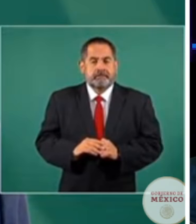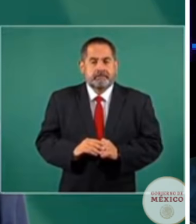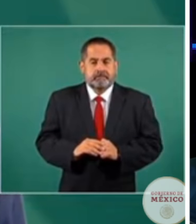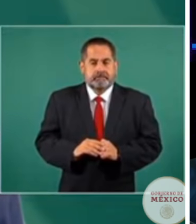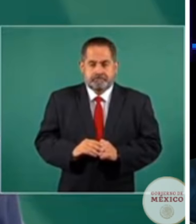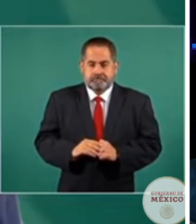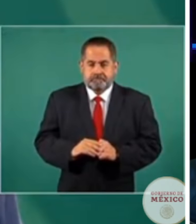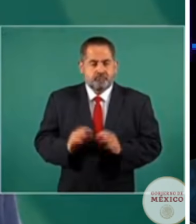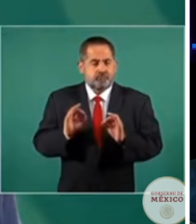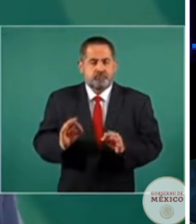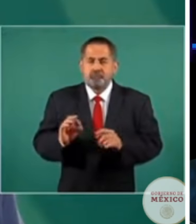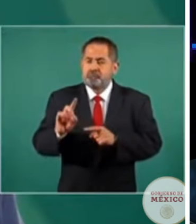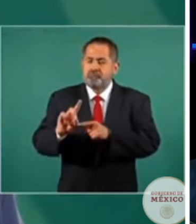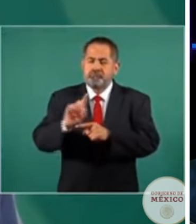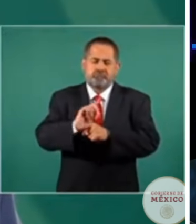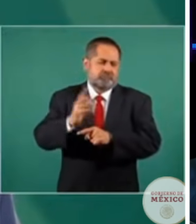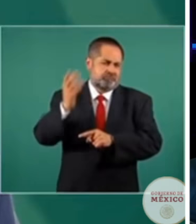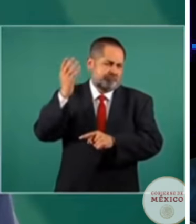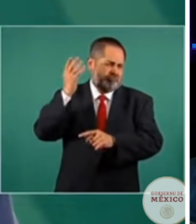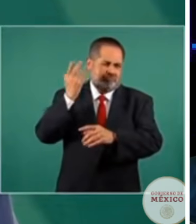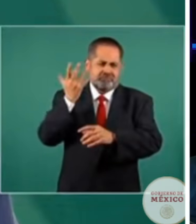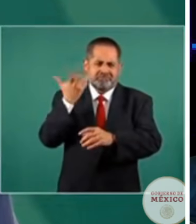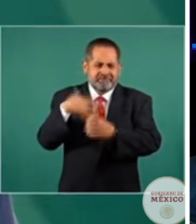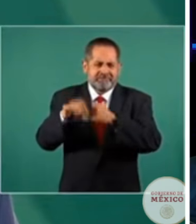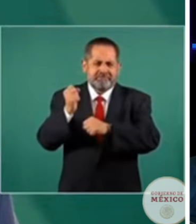hace muchas décadas,